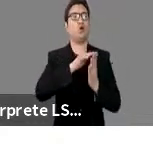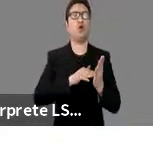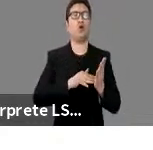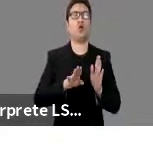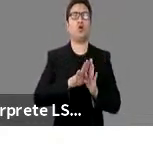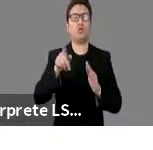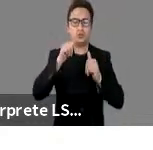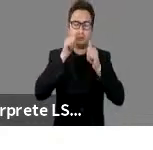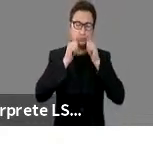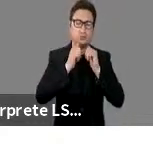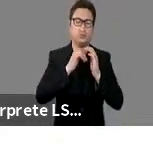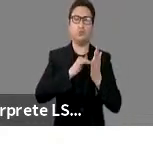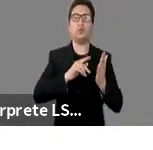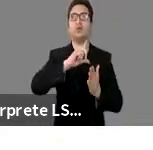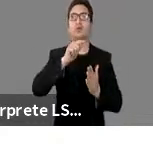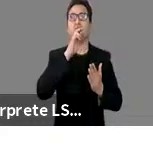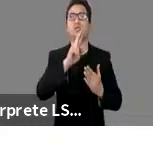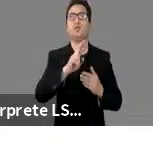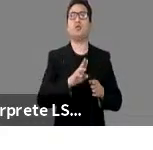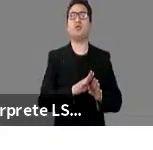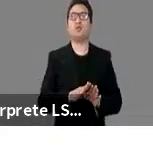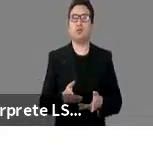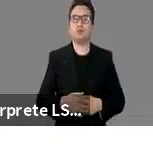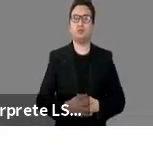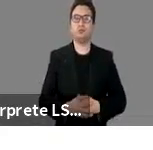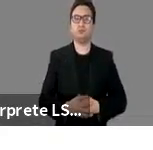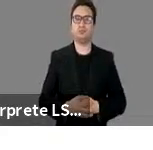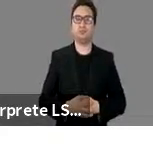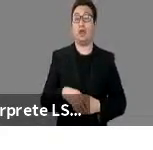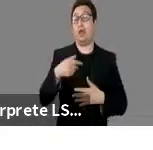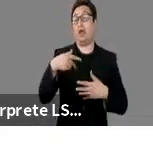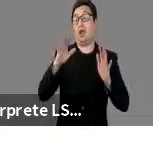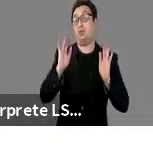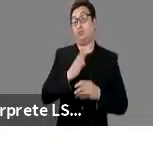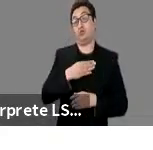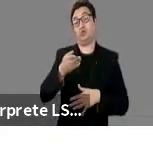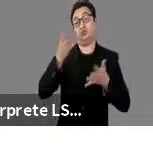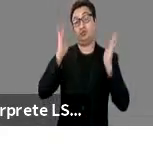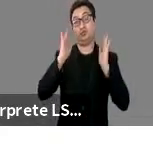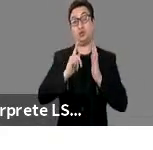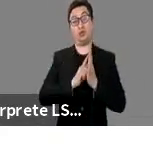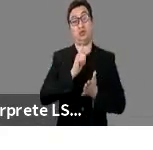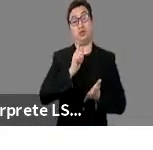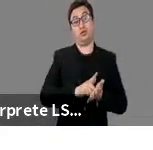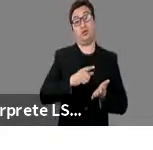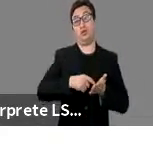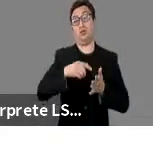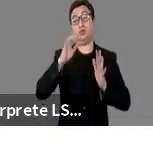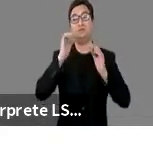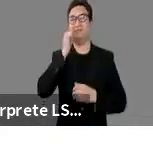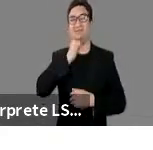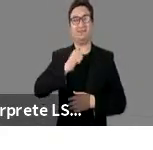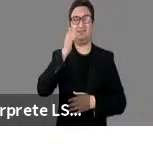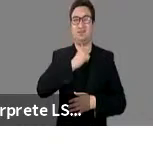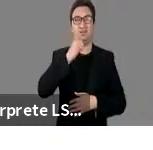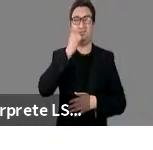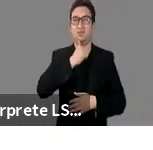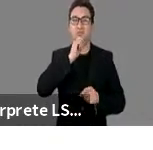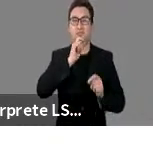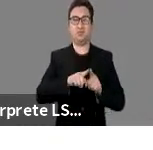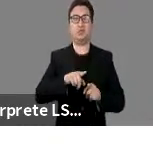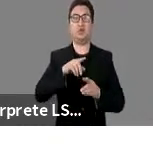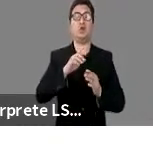el efecto de dar contestación? Dice: bueno, es que hay pues la ley y lo de siempre, ¿no? la forma de llevar